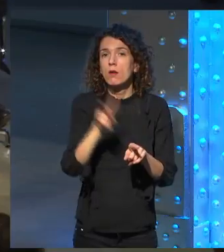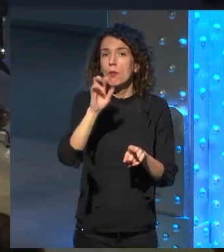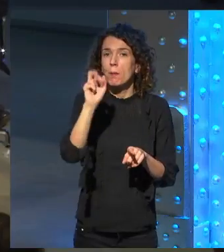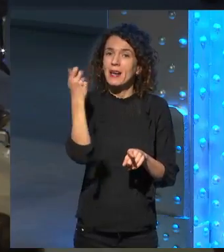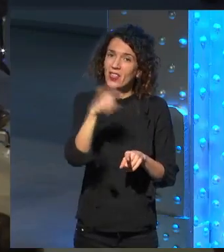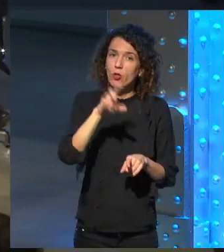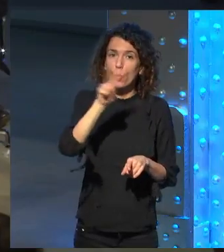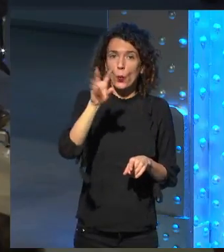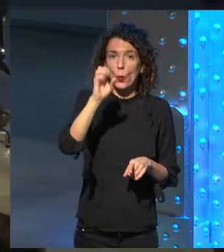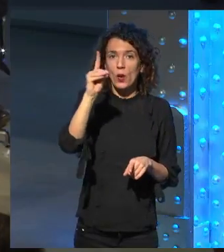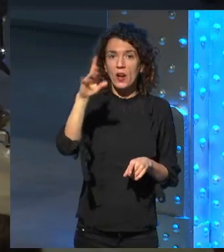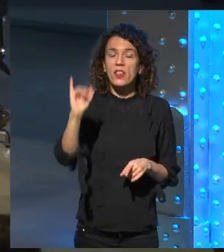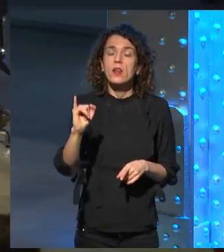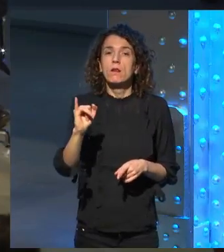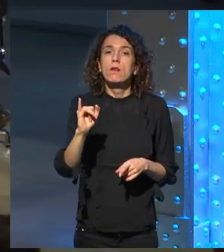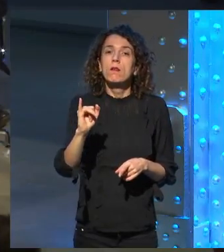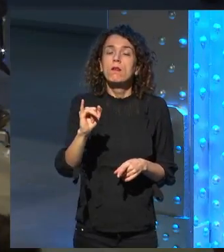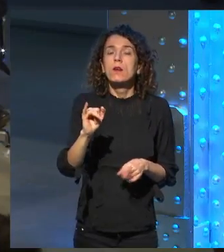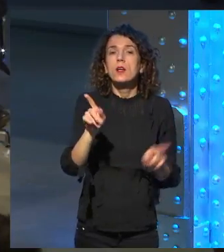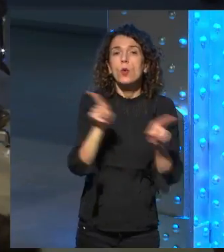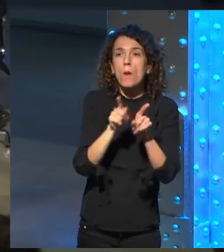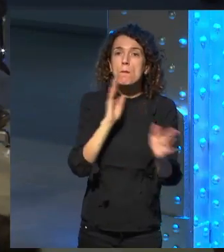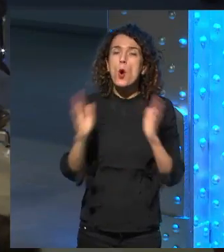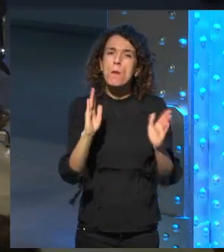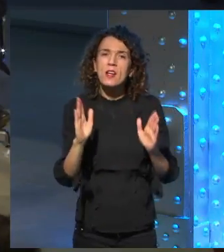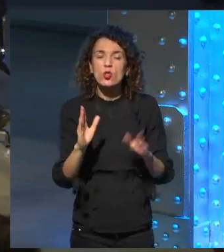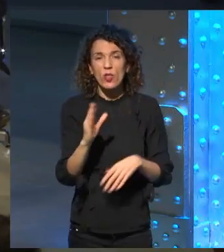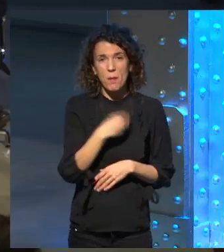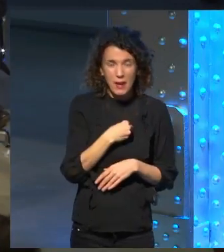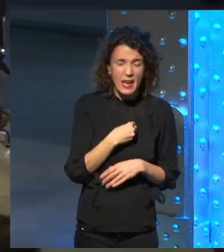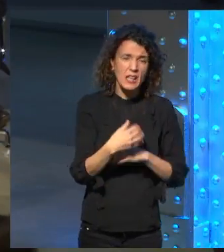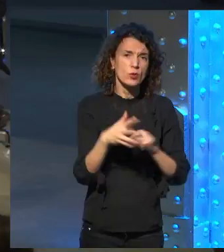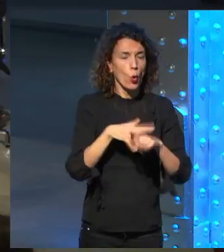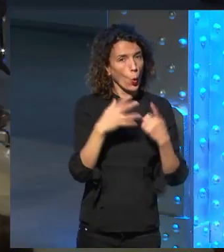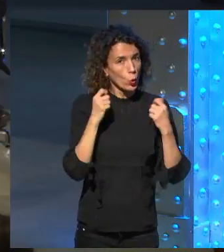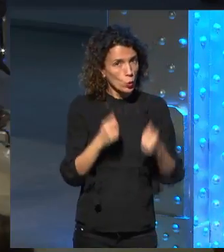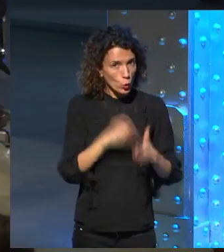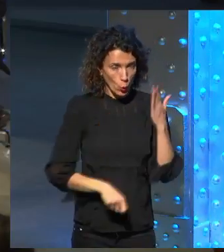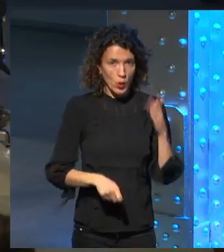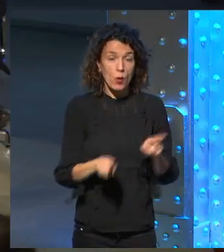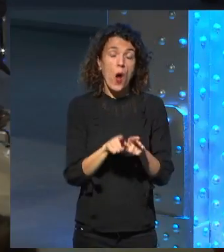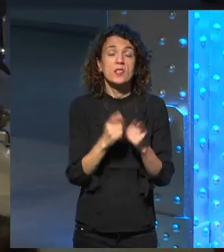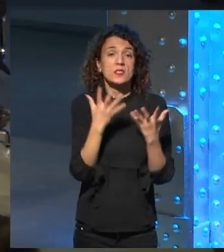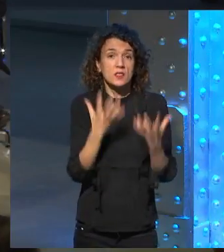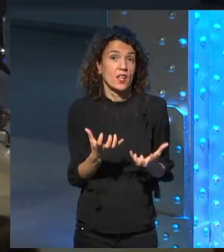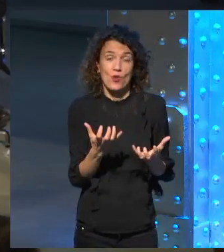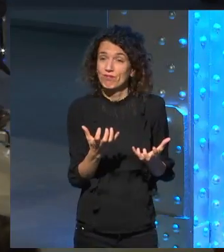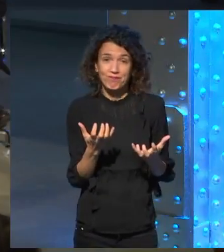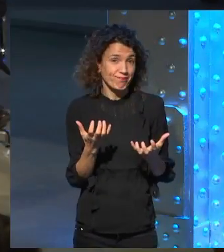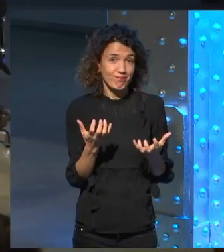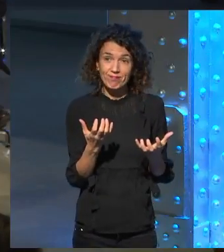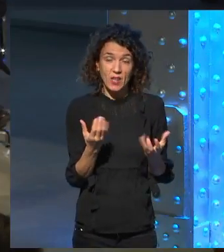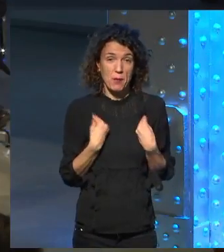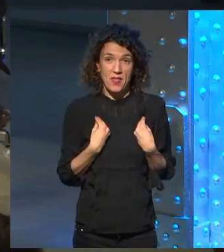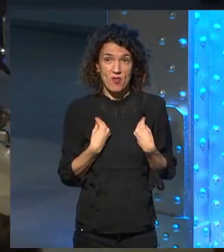bueno, no nos tomemos tan en serio en momentos de desgracia, de penuria, no nos tomemos tan en serio